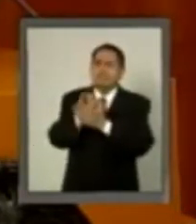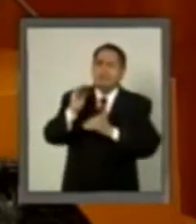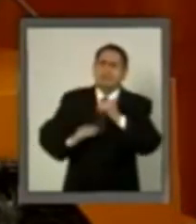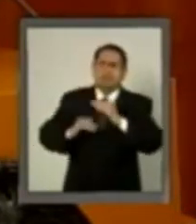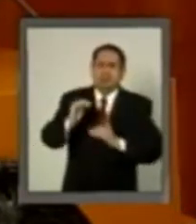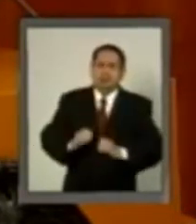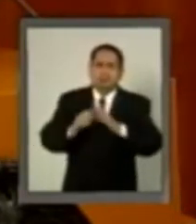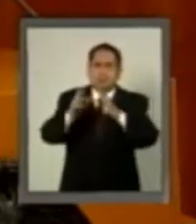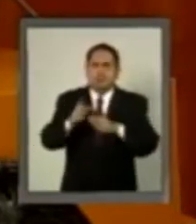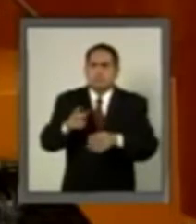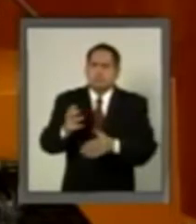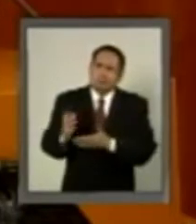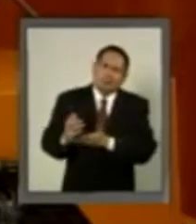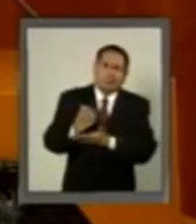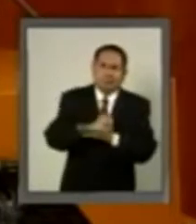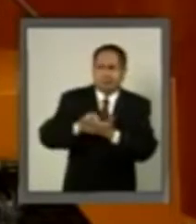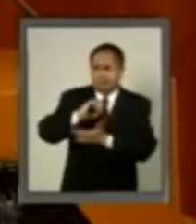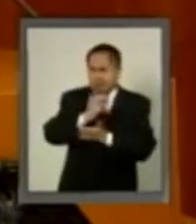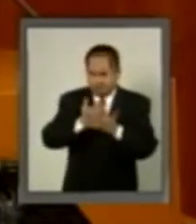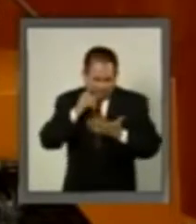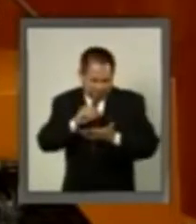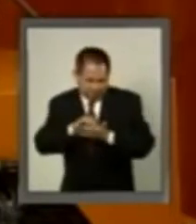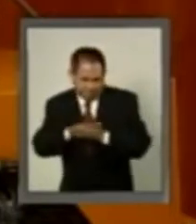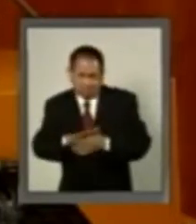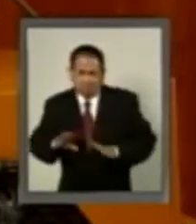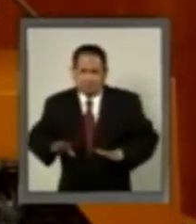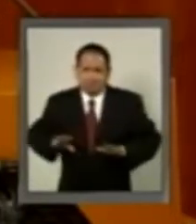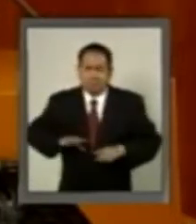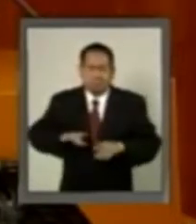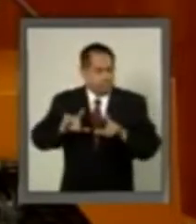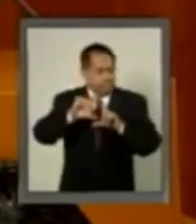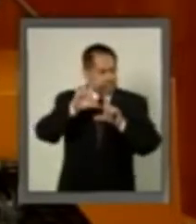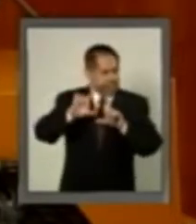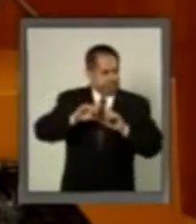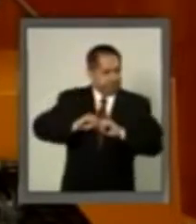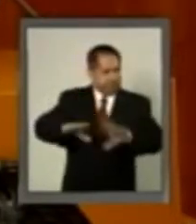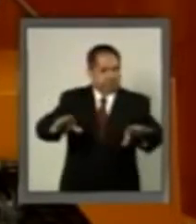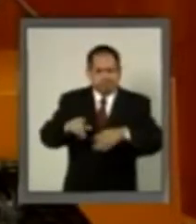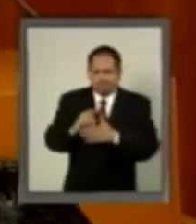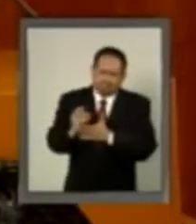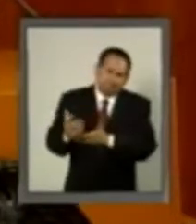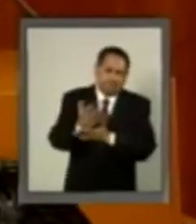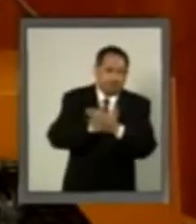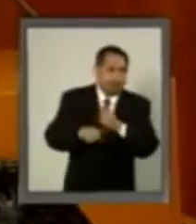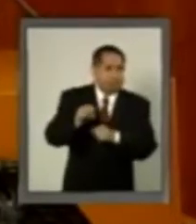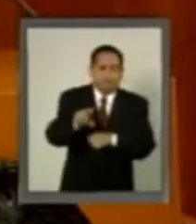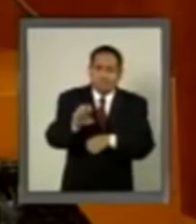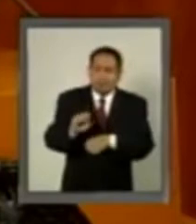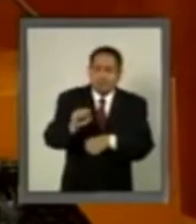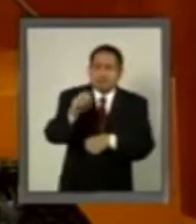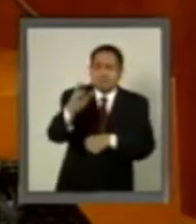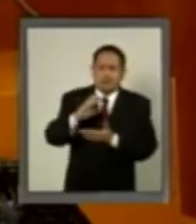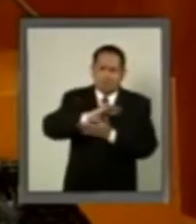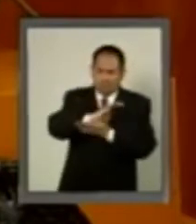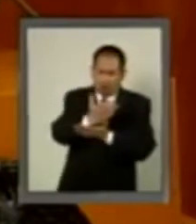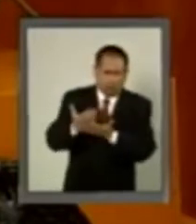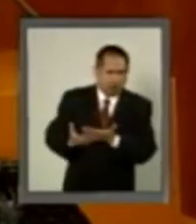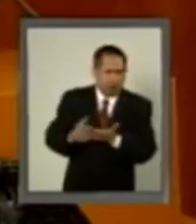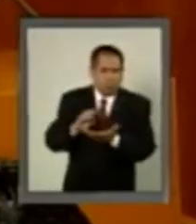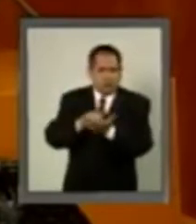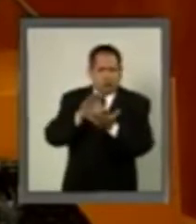no por parte de la Secretaría de Gobernación, pero sí por otras áreas, concretamente del gobierno federal, para, yo diría, comprar impunidad,